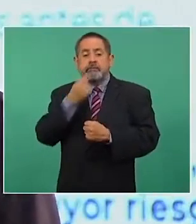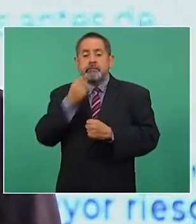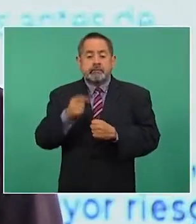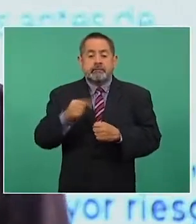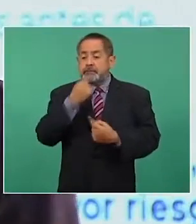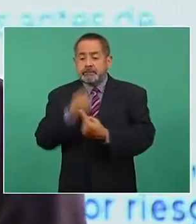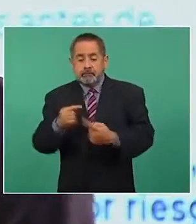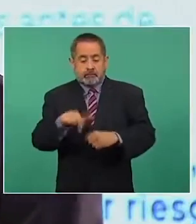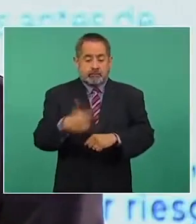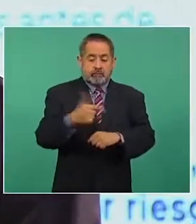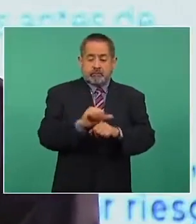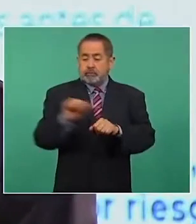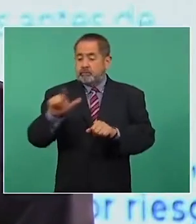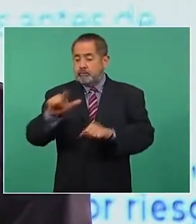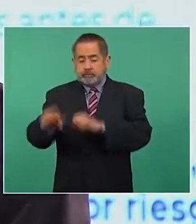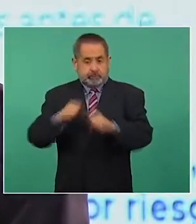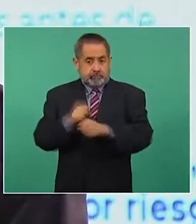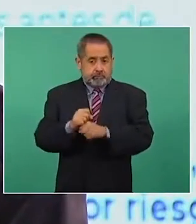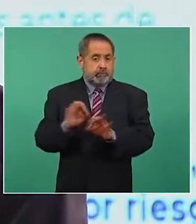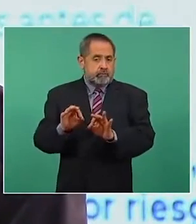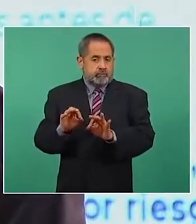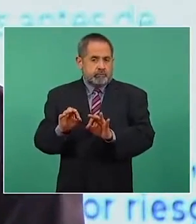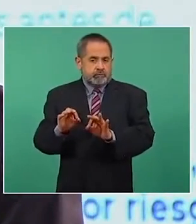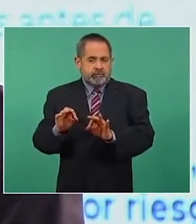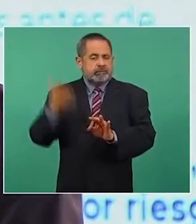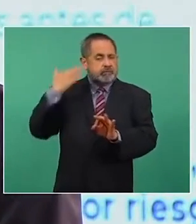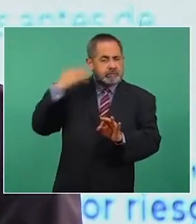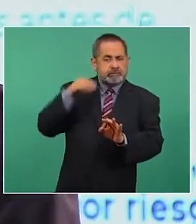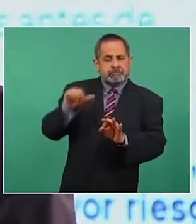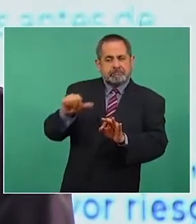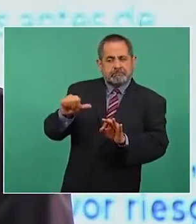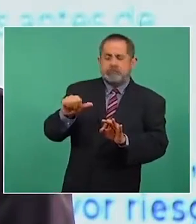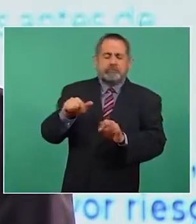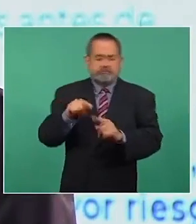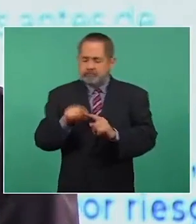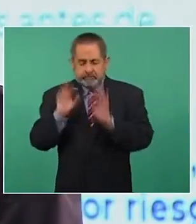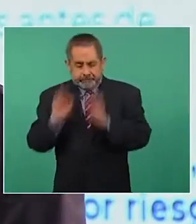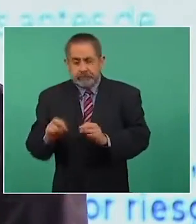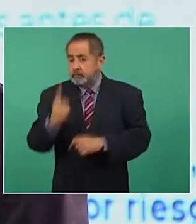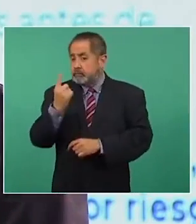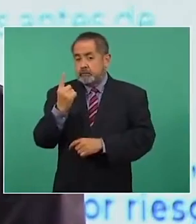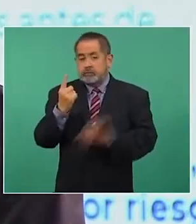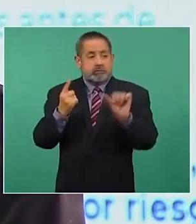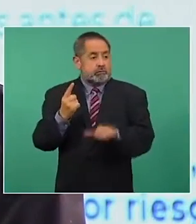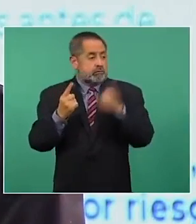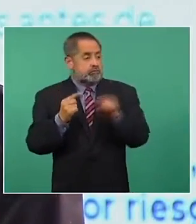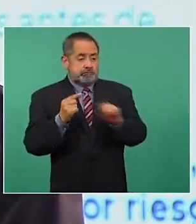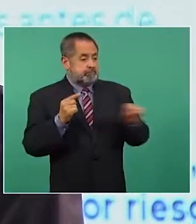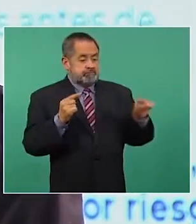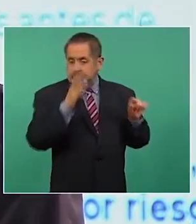permanente sin embargo y mediante resoluciones judiciales algunos niños han logrado ser vacunados ya